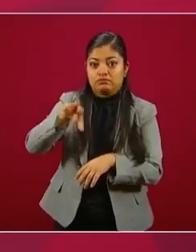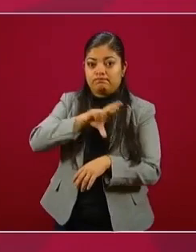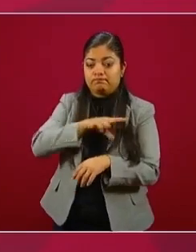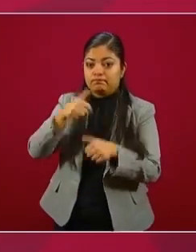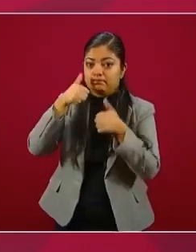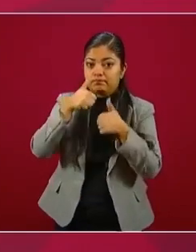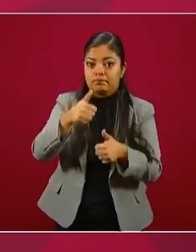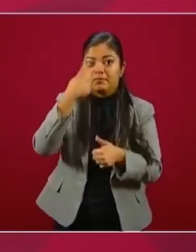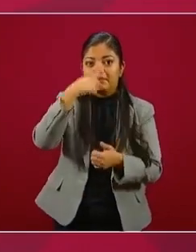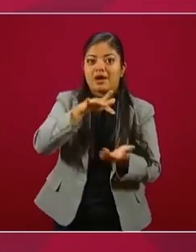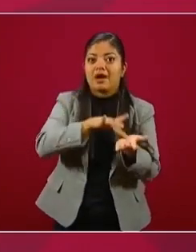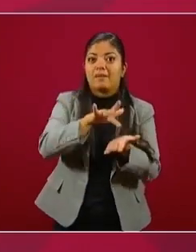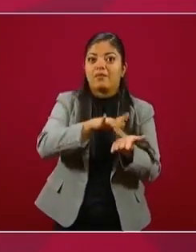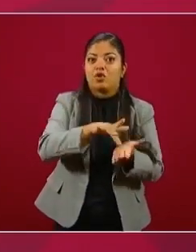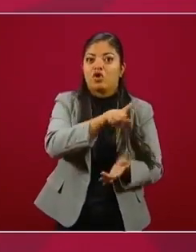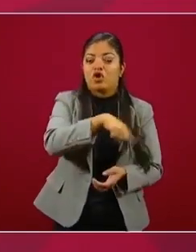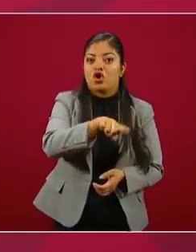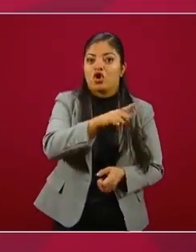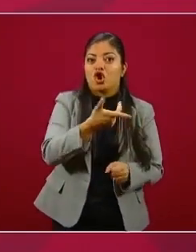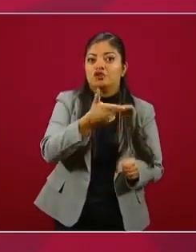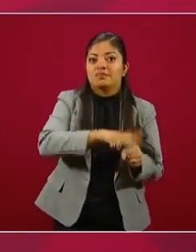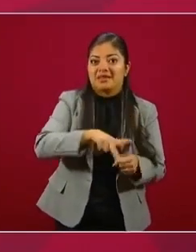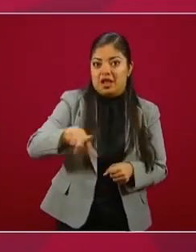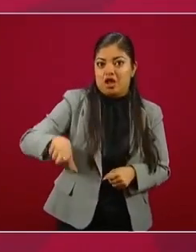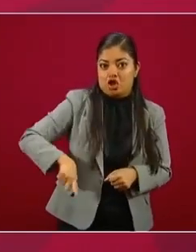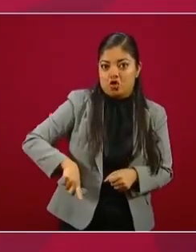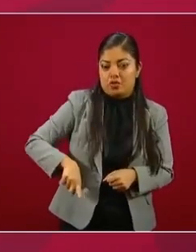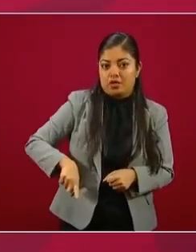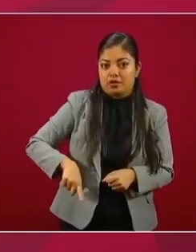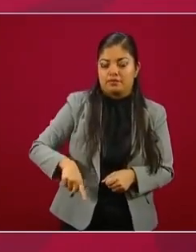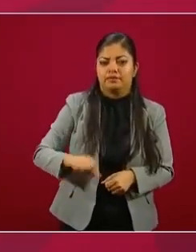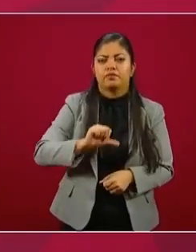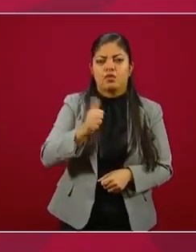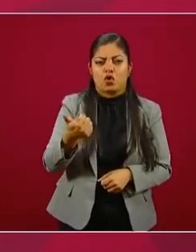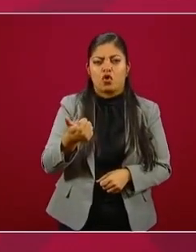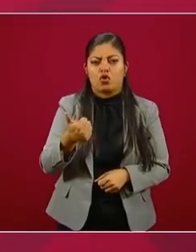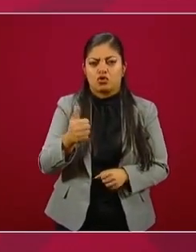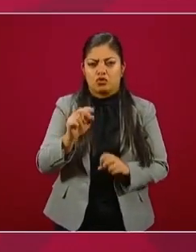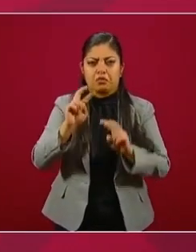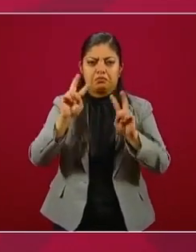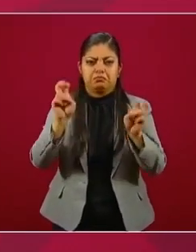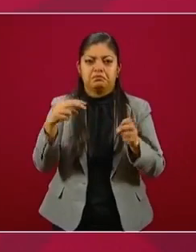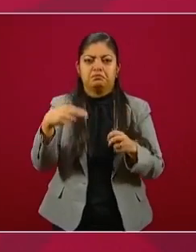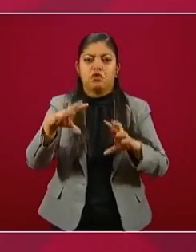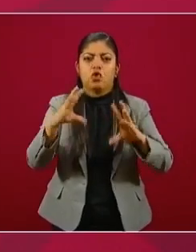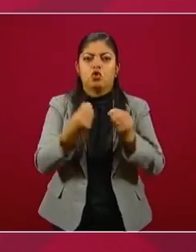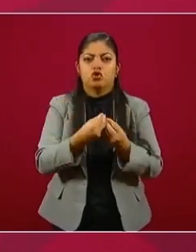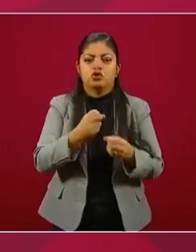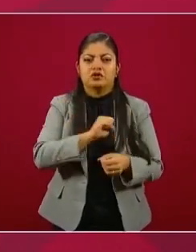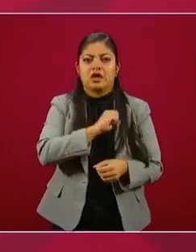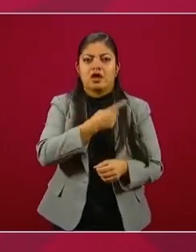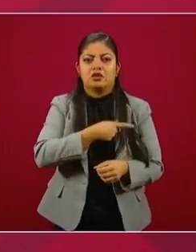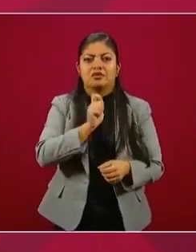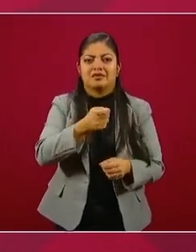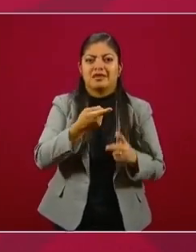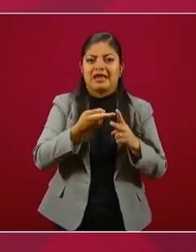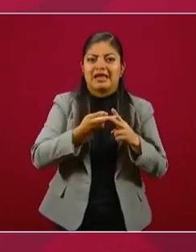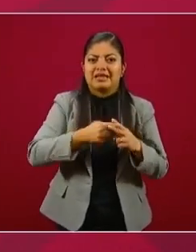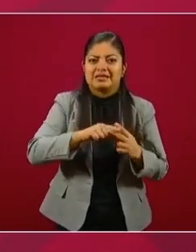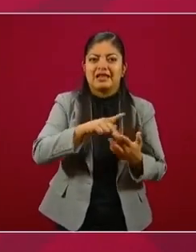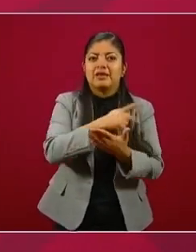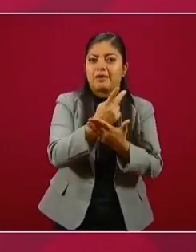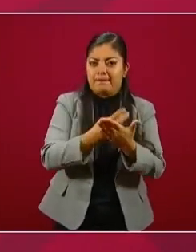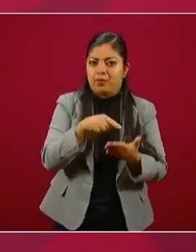apoyo a las instituciones públicas. Después se anunció otra iniciativa que se llama Juntos por la Salud, que debo decir que ya empezó a